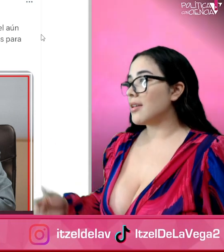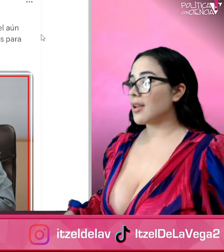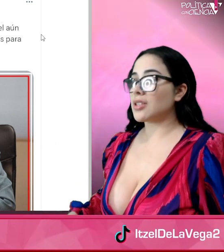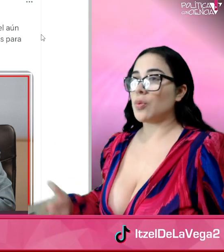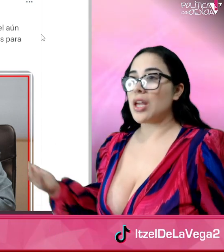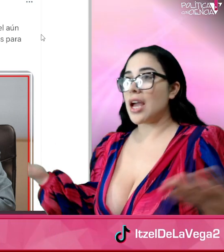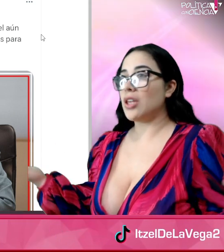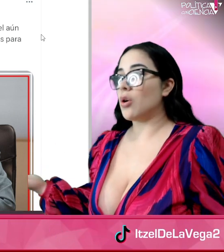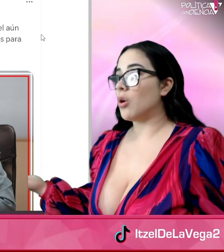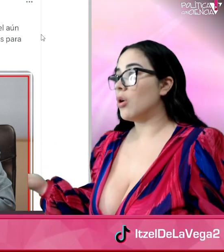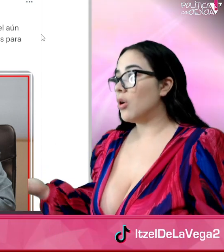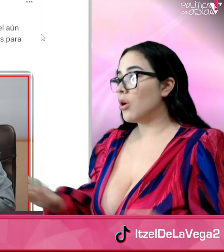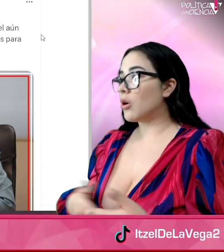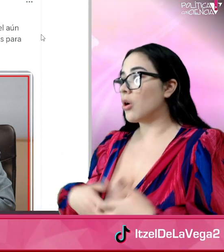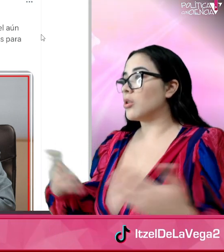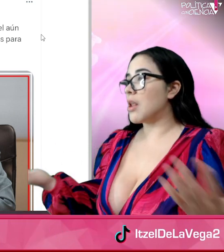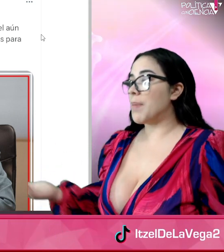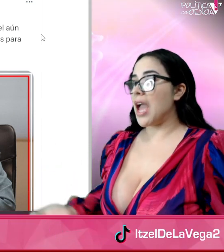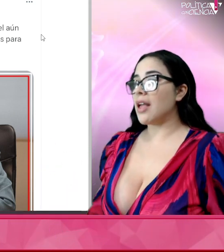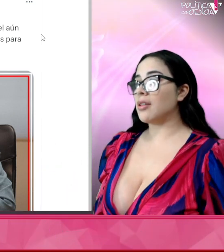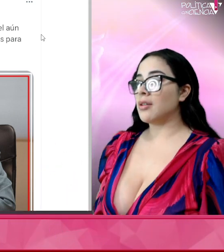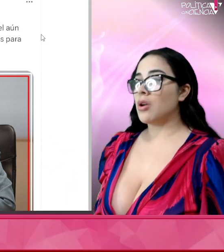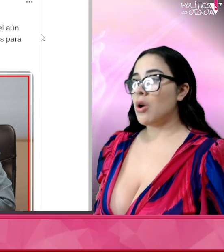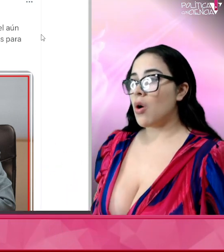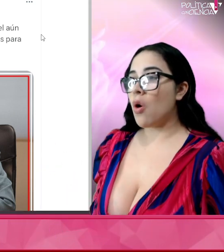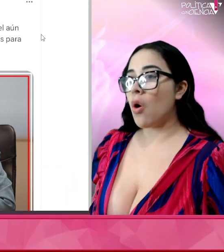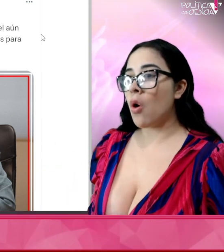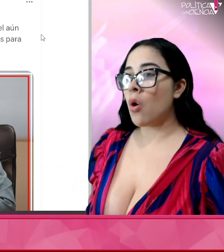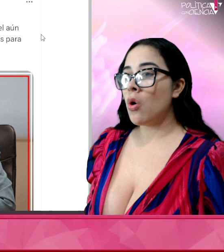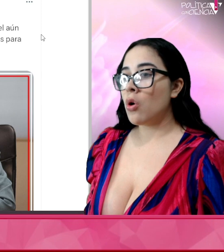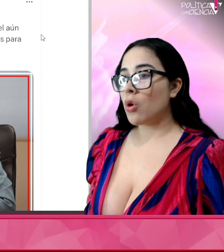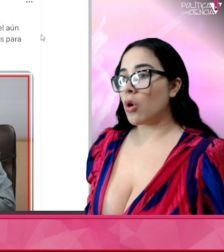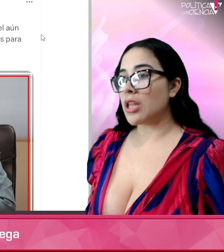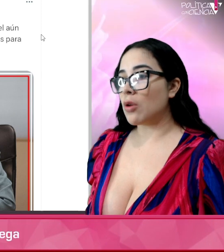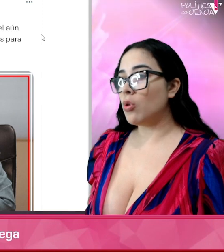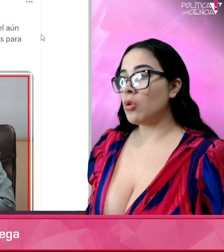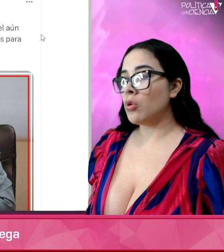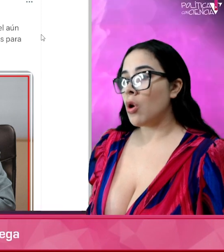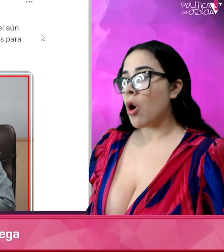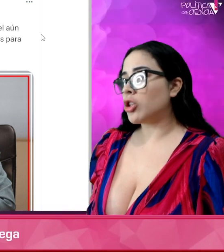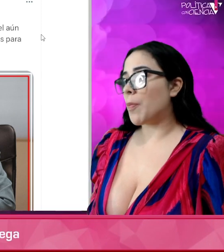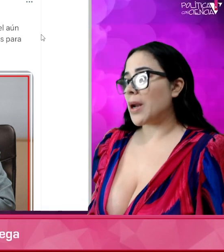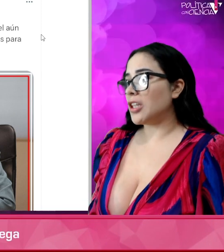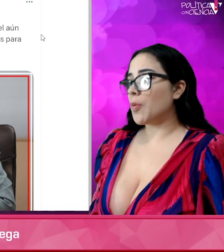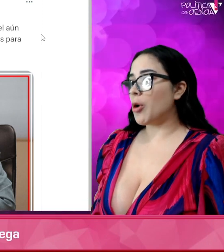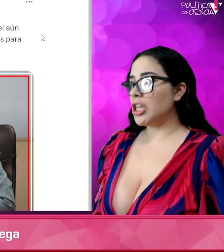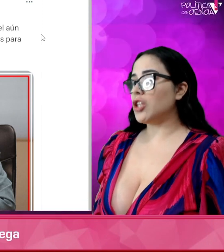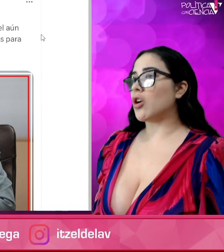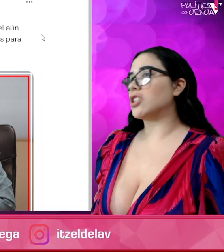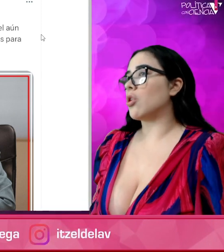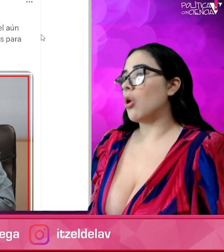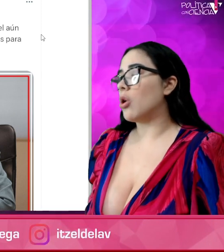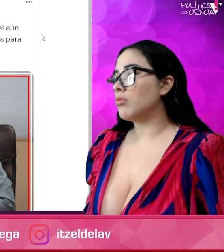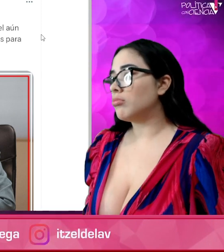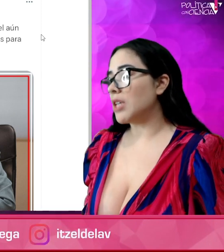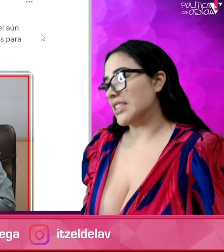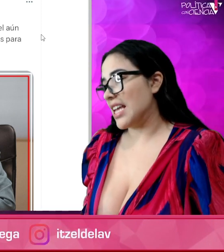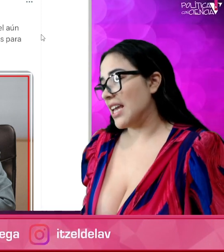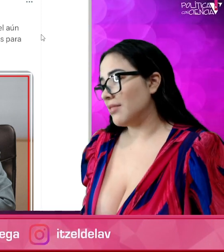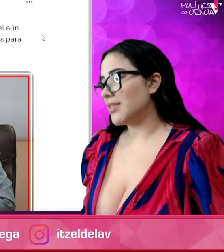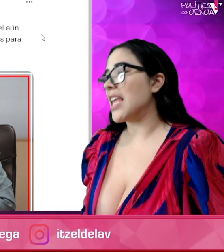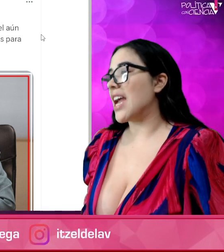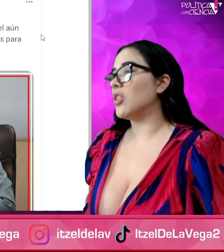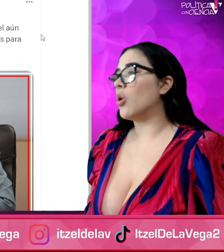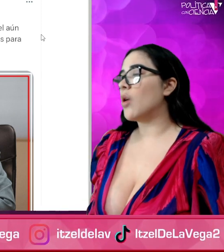sería que se hubiera ido con los del PRIAN, o con algún otro partido político que solo